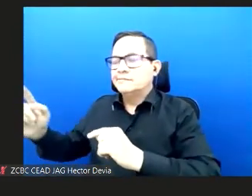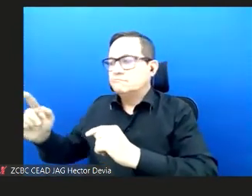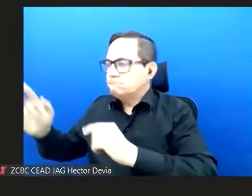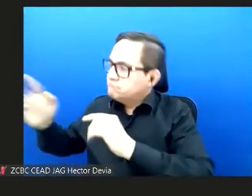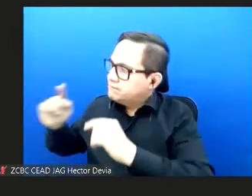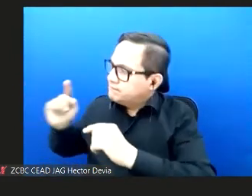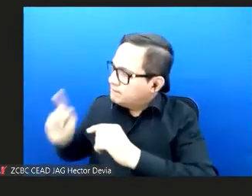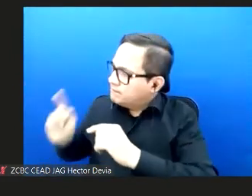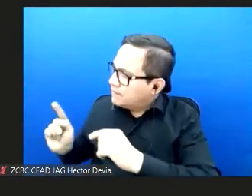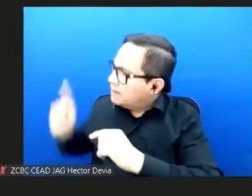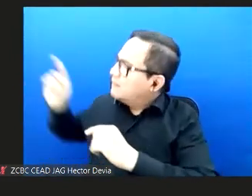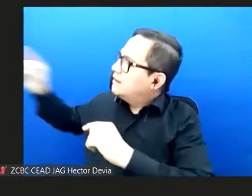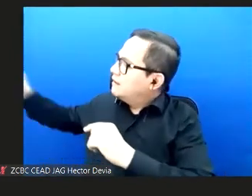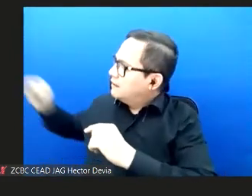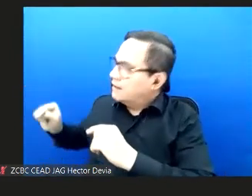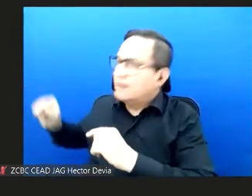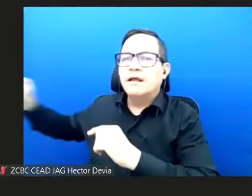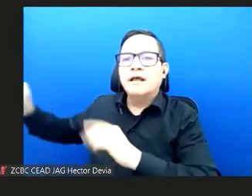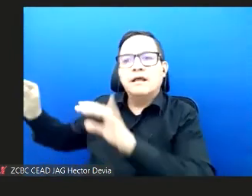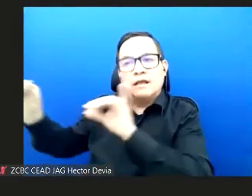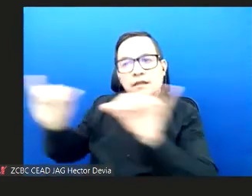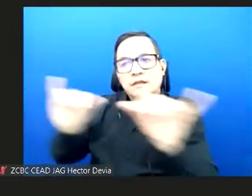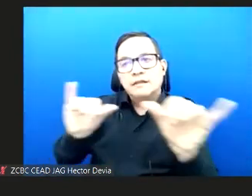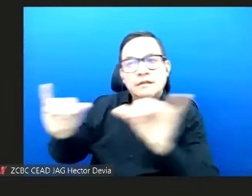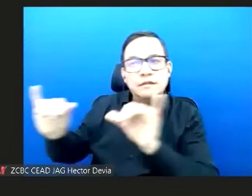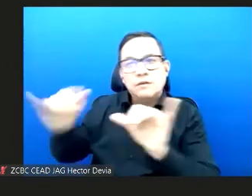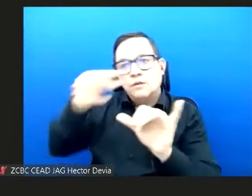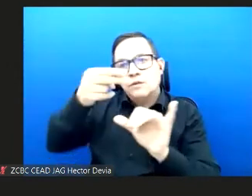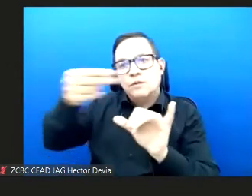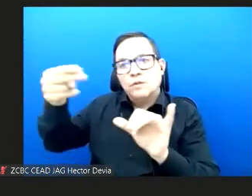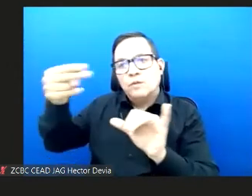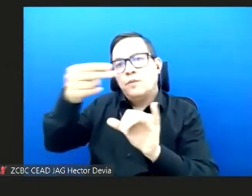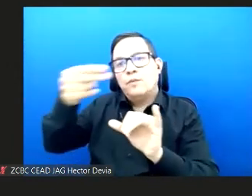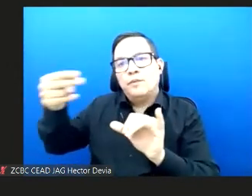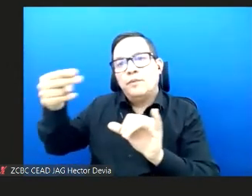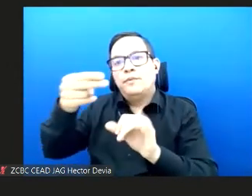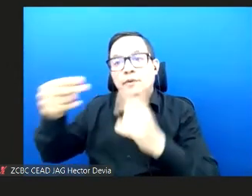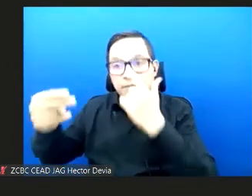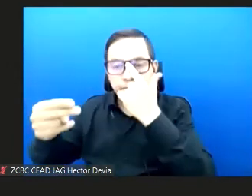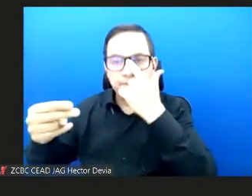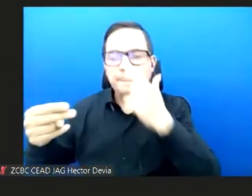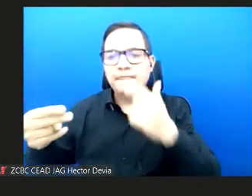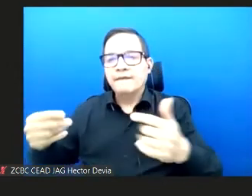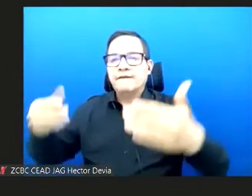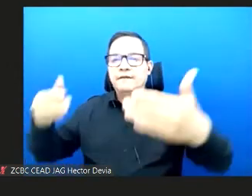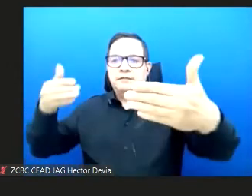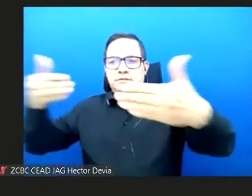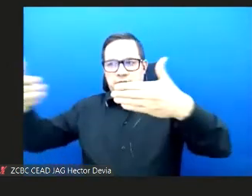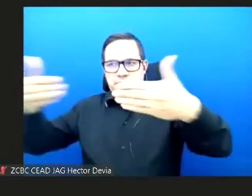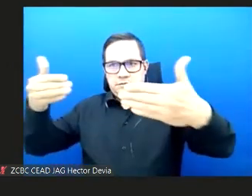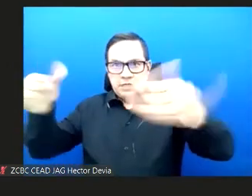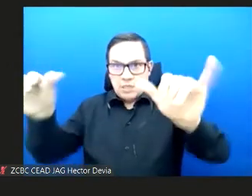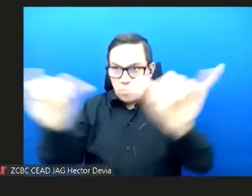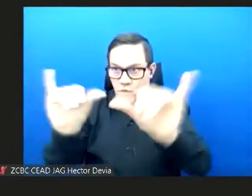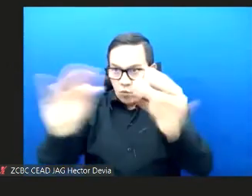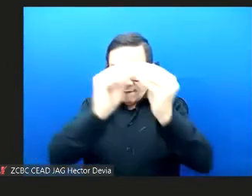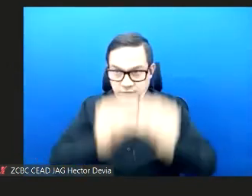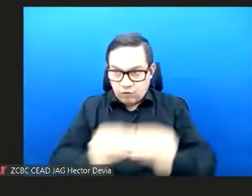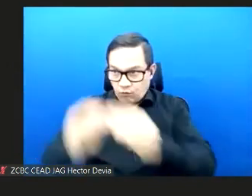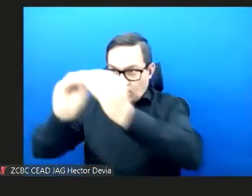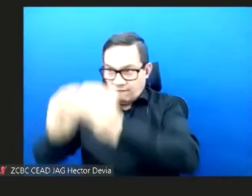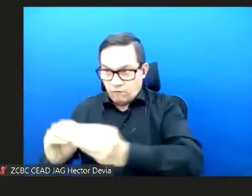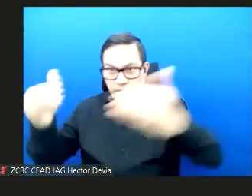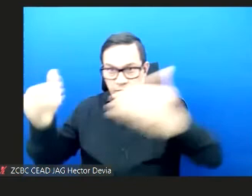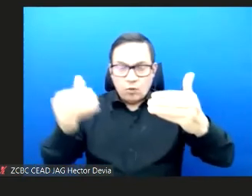una igualdad? Simplemente si vemos que las regiones sombreadas de esta operación son iguales a las regiones sombreadas de